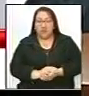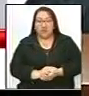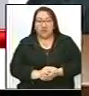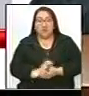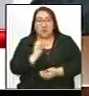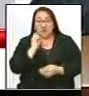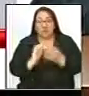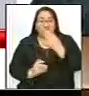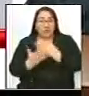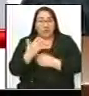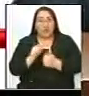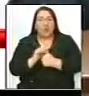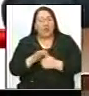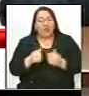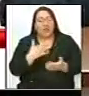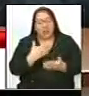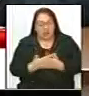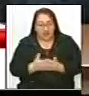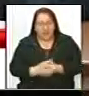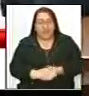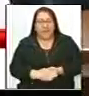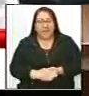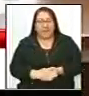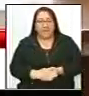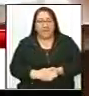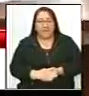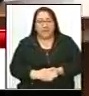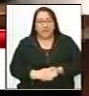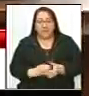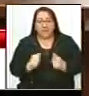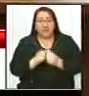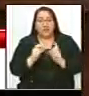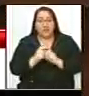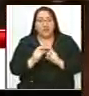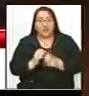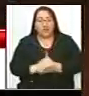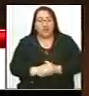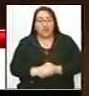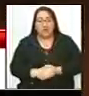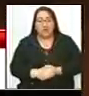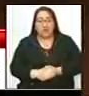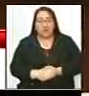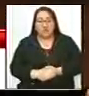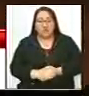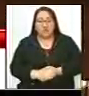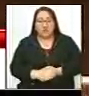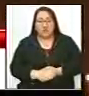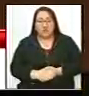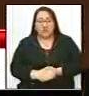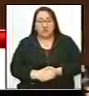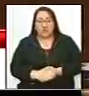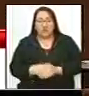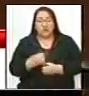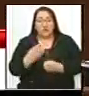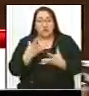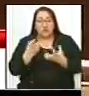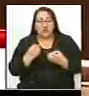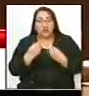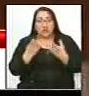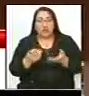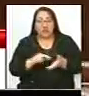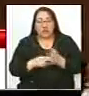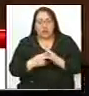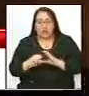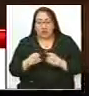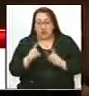Buenos días con todos, gracias por la palabra. Bueno, lo que quisiera ver tal vez es hacer